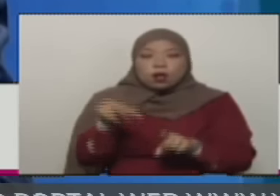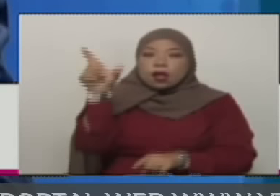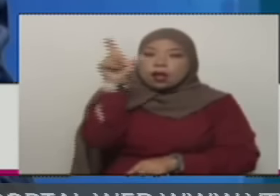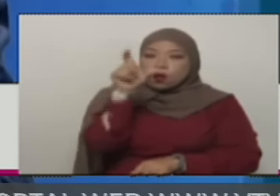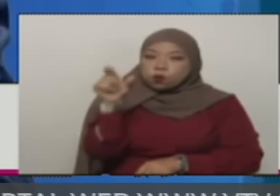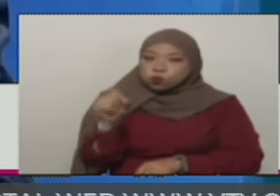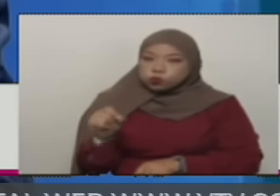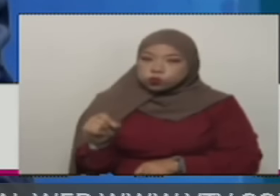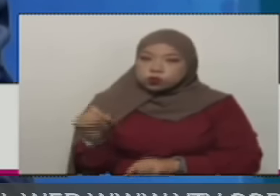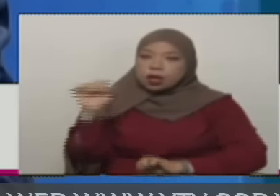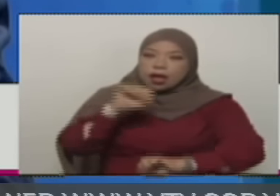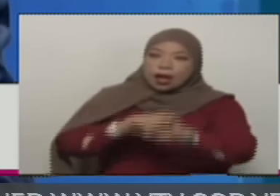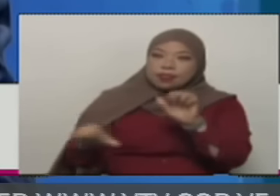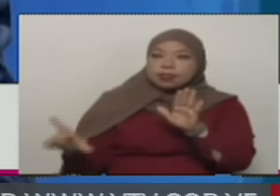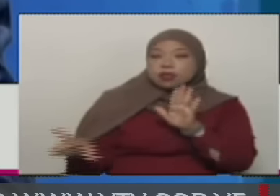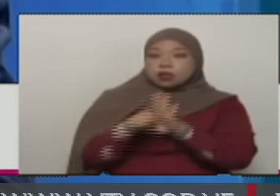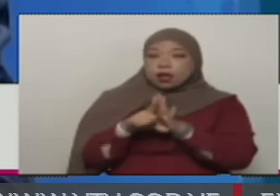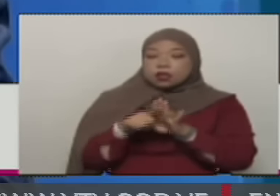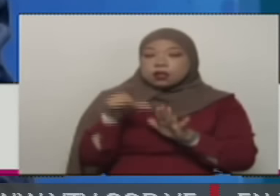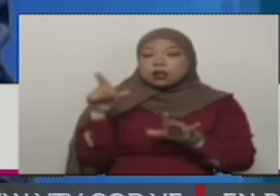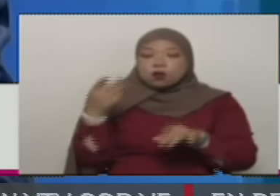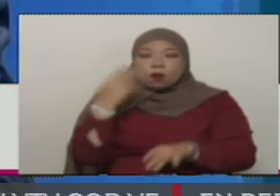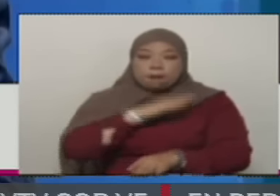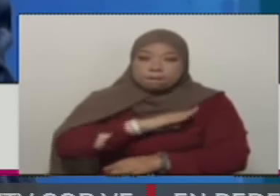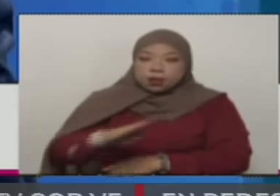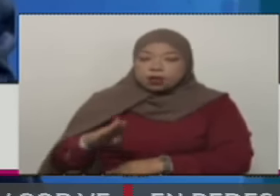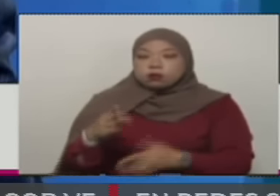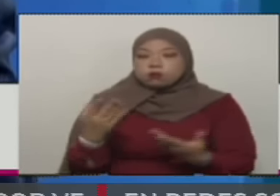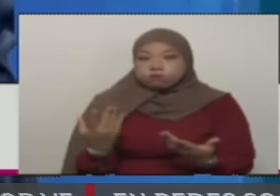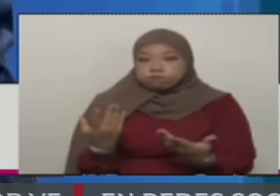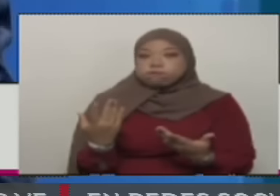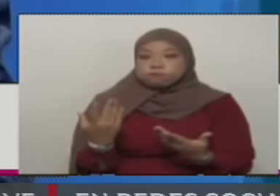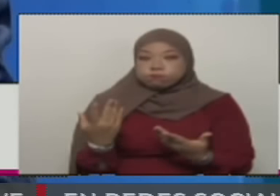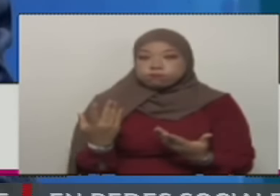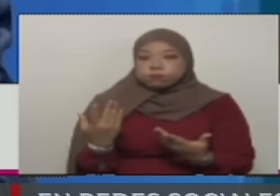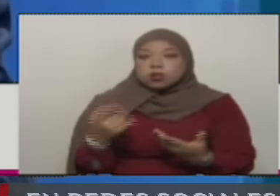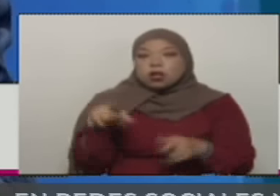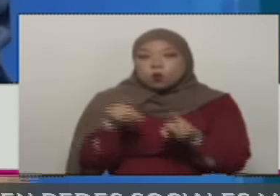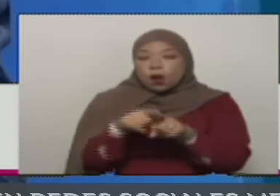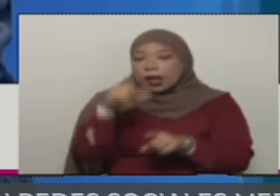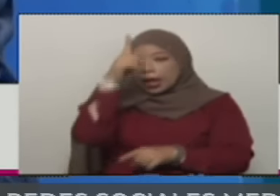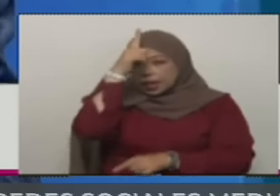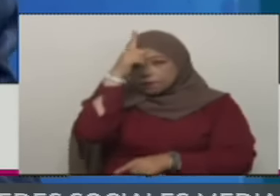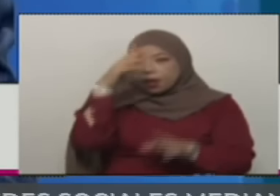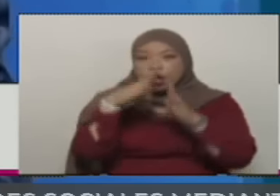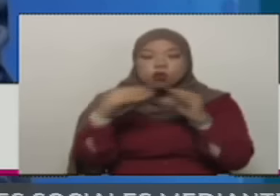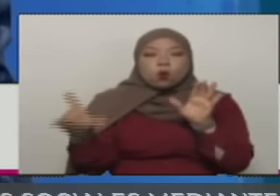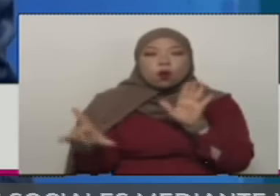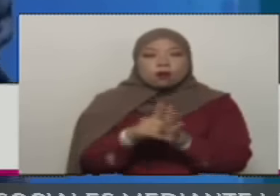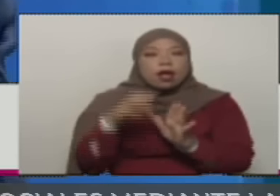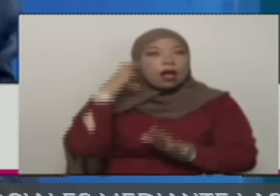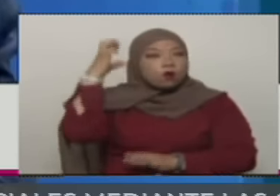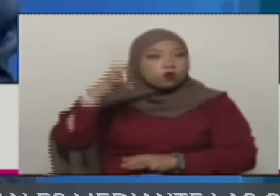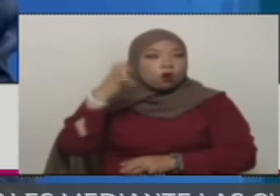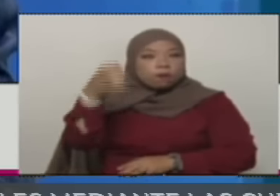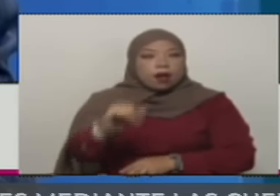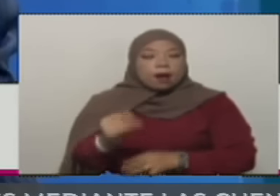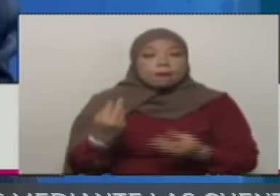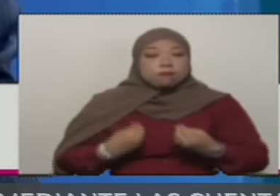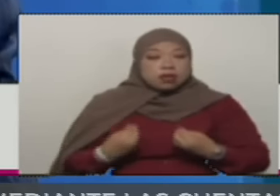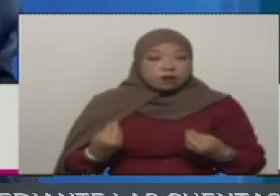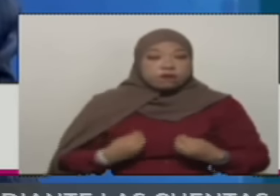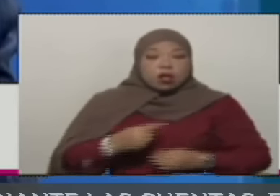leyes anti-Mussolini, antifascista, y en Alemania, en todos los países de Europa, porque ellos vivieron